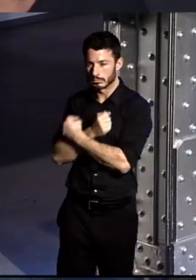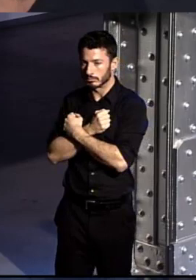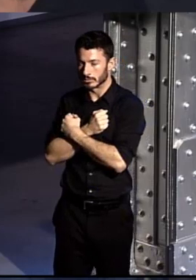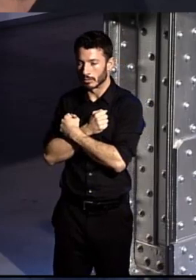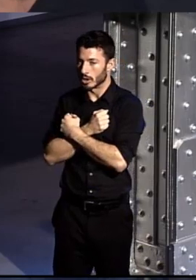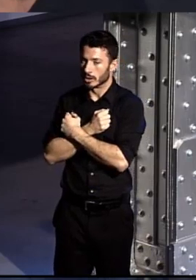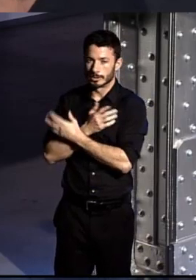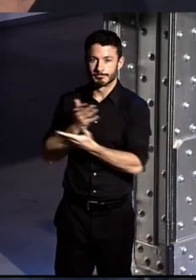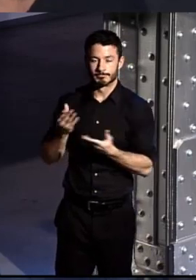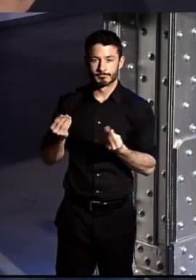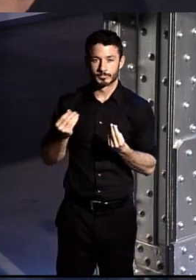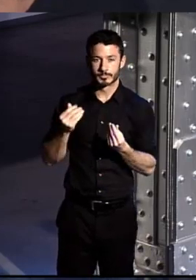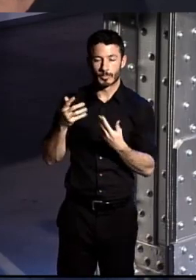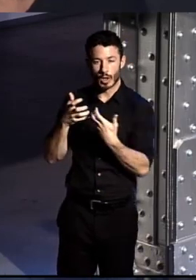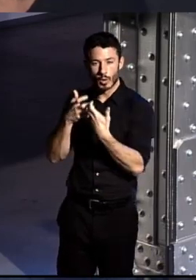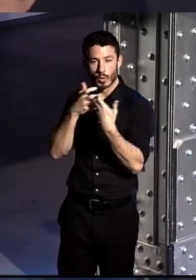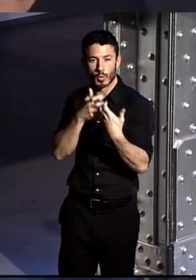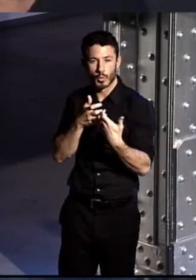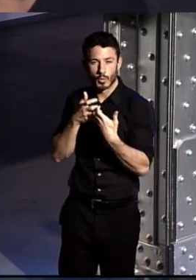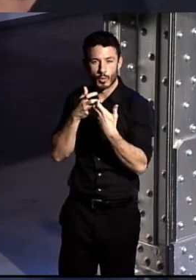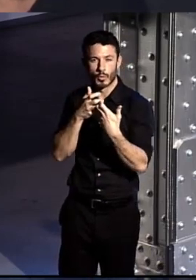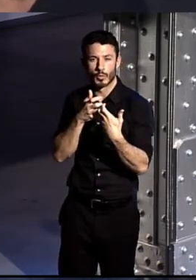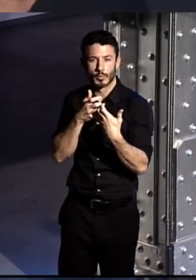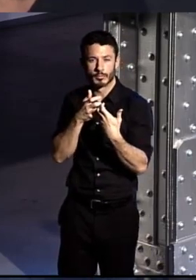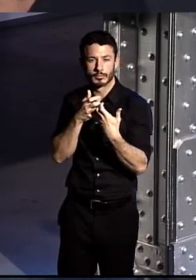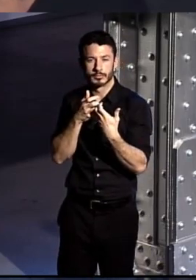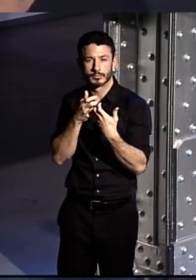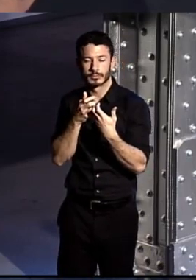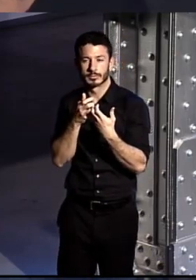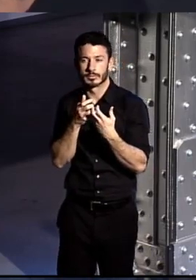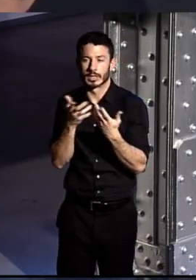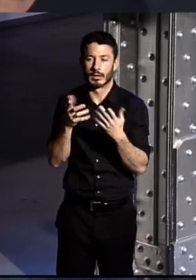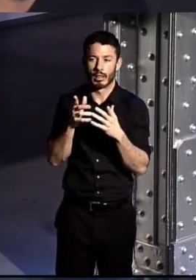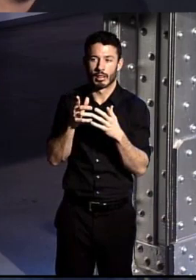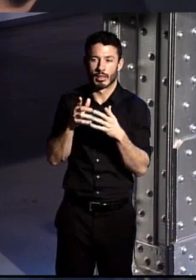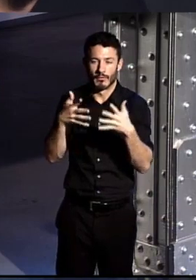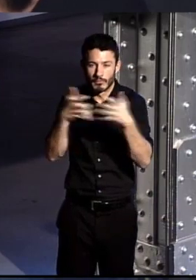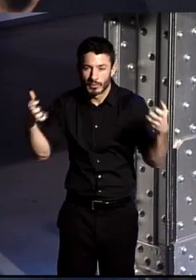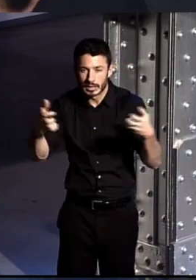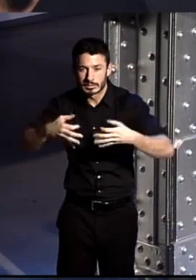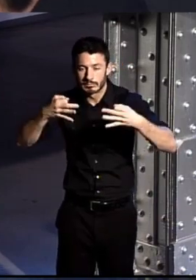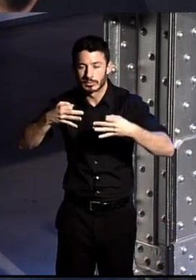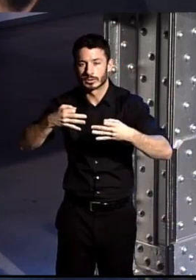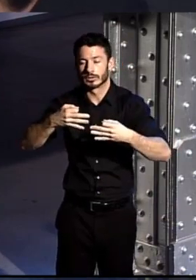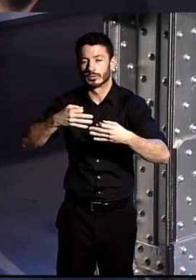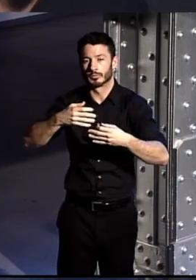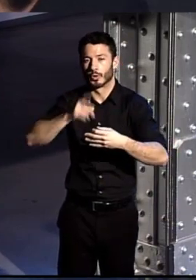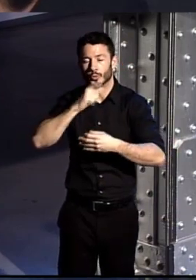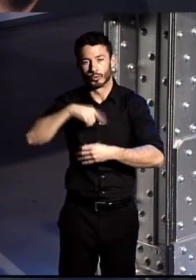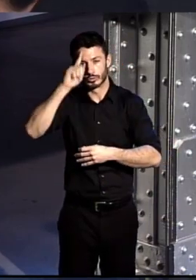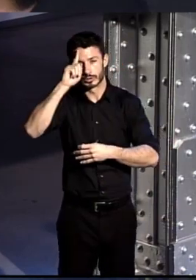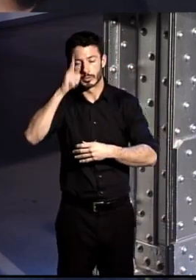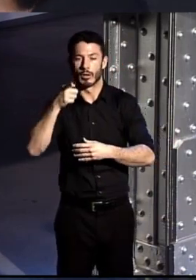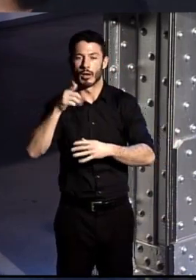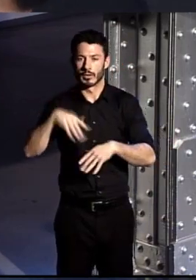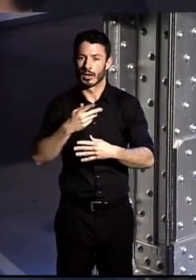él también luchaba del lado, bueno, no sé cómo es la cita, ¿no? Pero que él